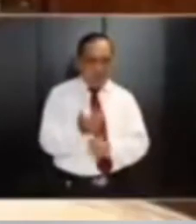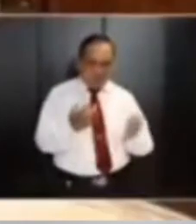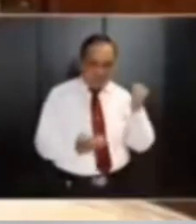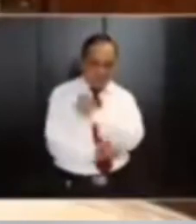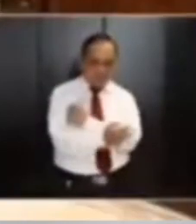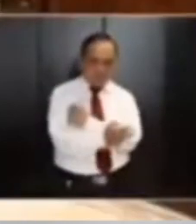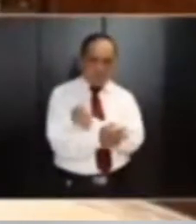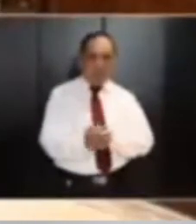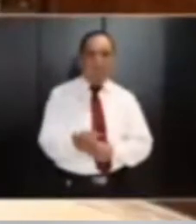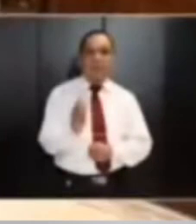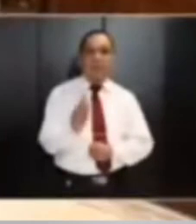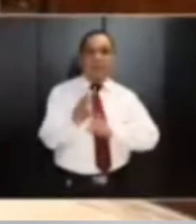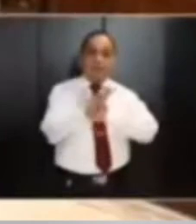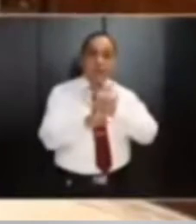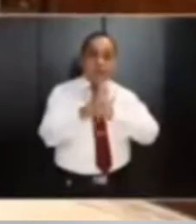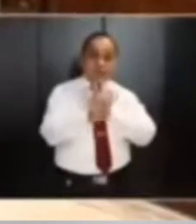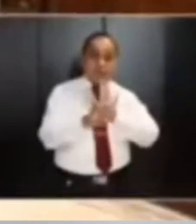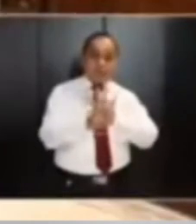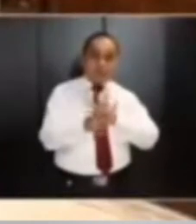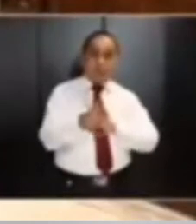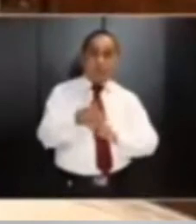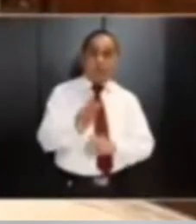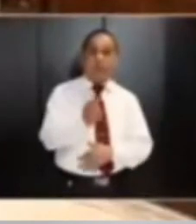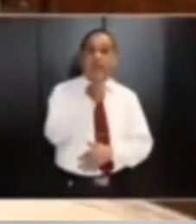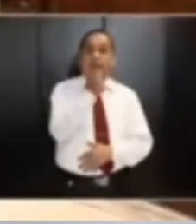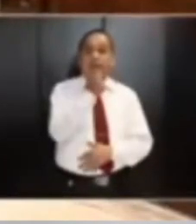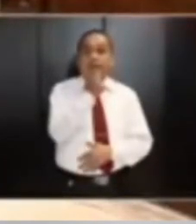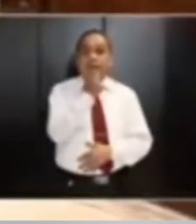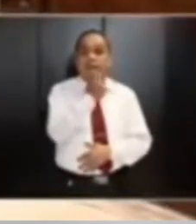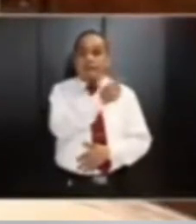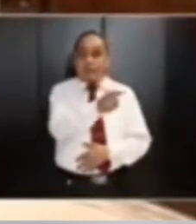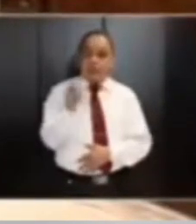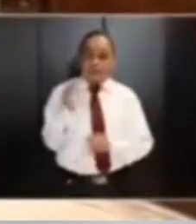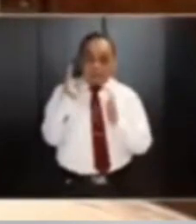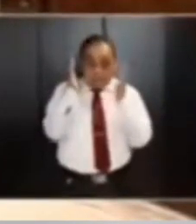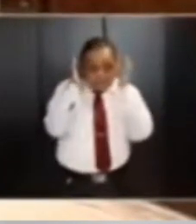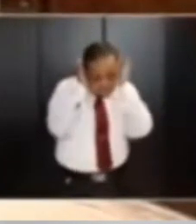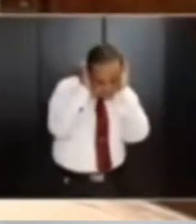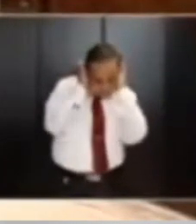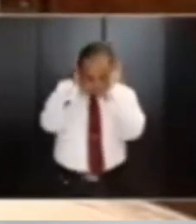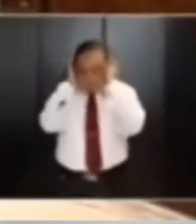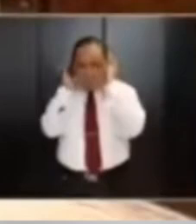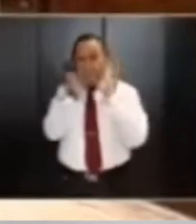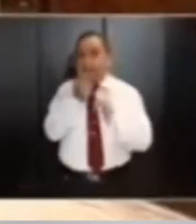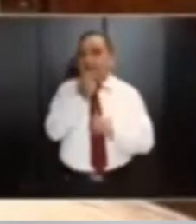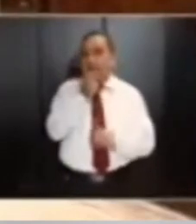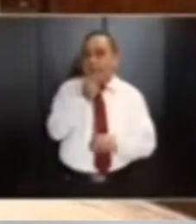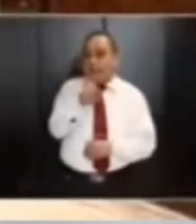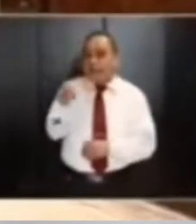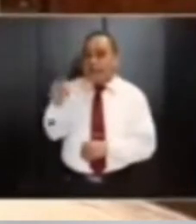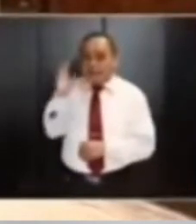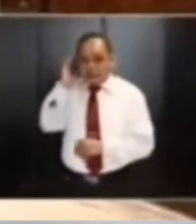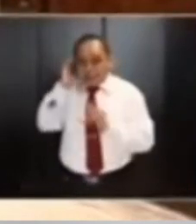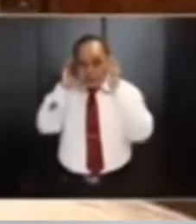pero el que me dicen que hay niños cerca luego que les tapen los oídos o no que les digan que